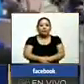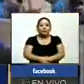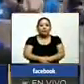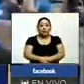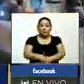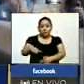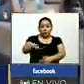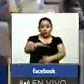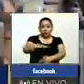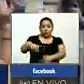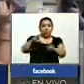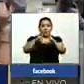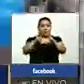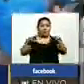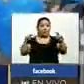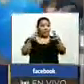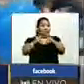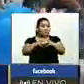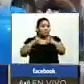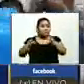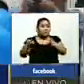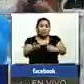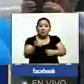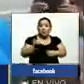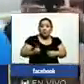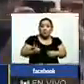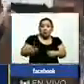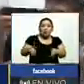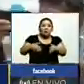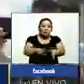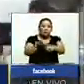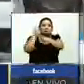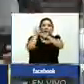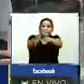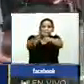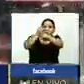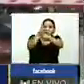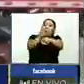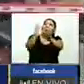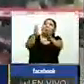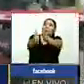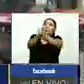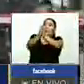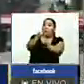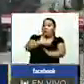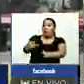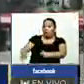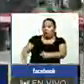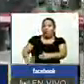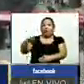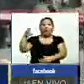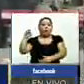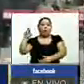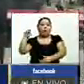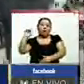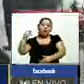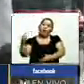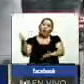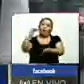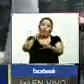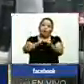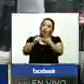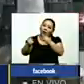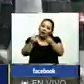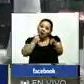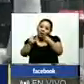En Nicaragua, centenares de estudiantes salen a las calles para pedir al presidente Ortega que retome las negociaciones en busca de